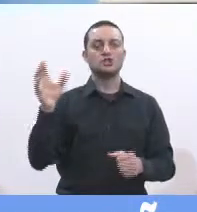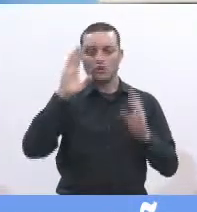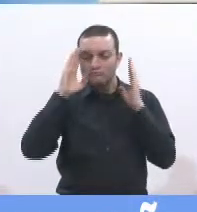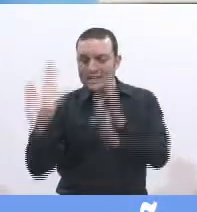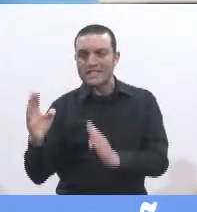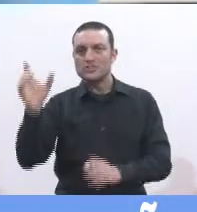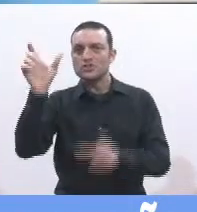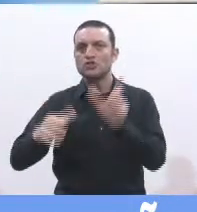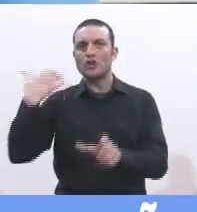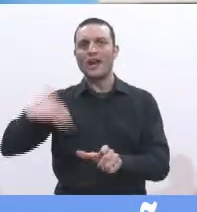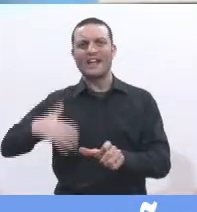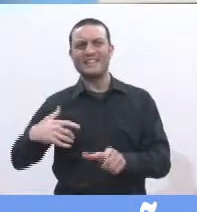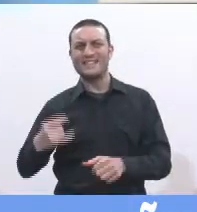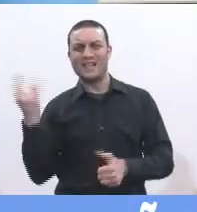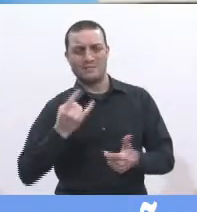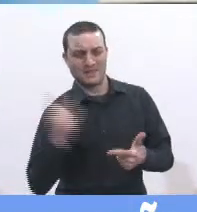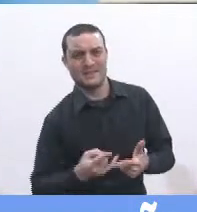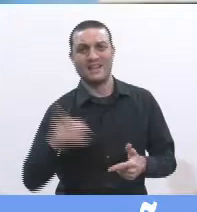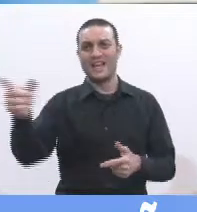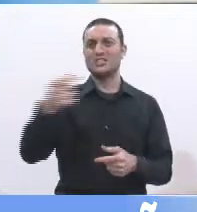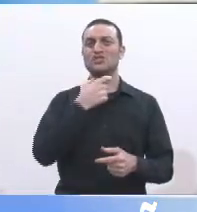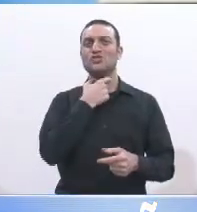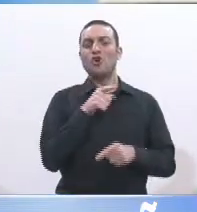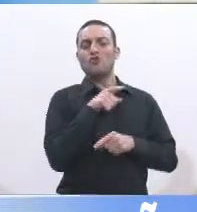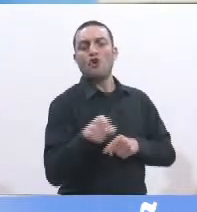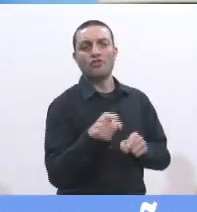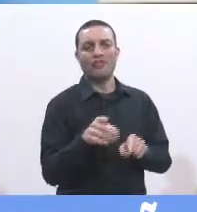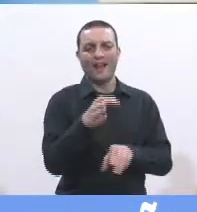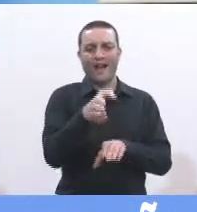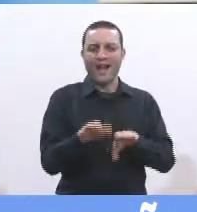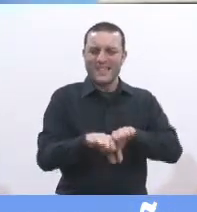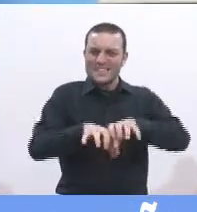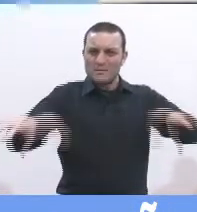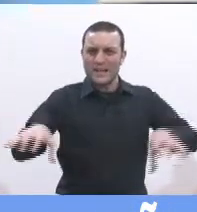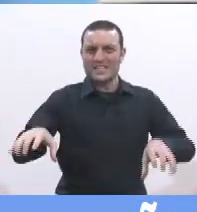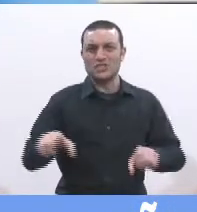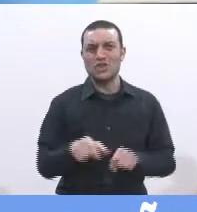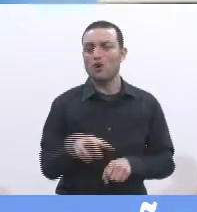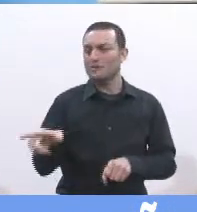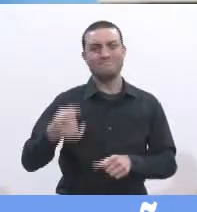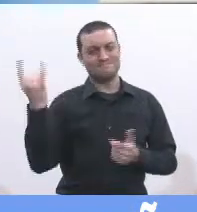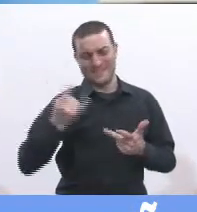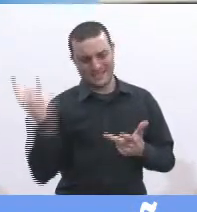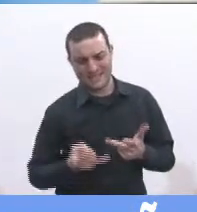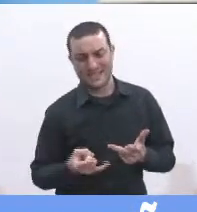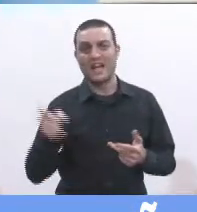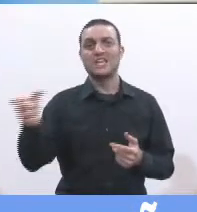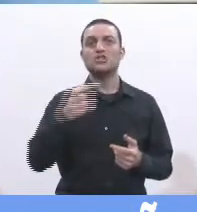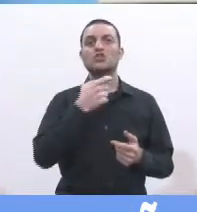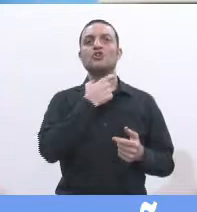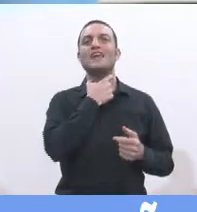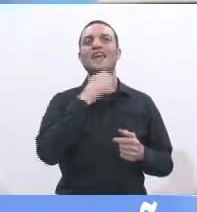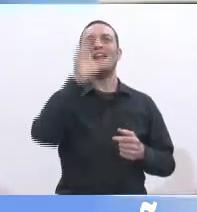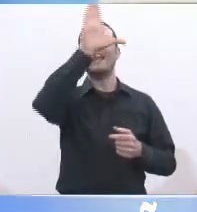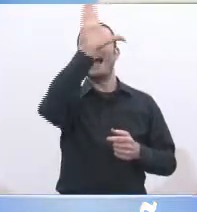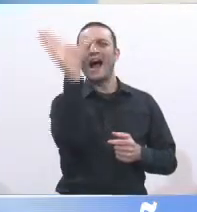venían a gobernar sin grietas. Nos mintieron cuando dijeron que iban a construir una Argentina sin revanchismos